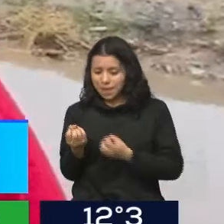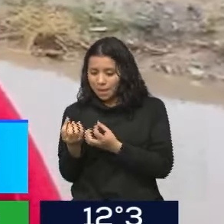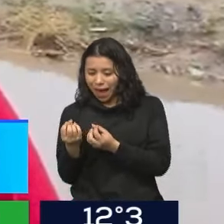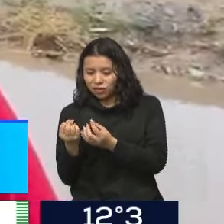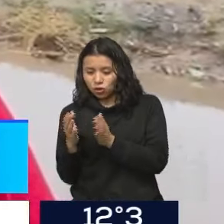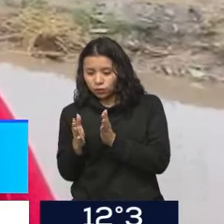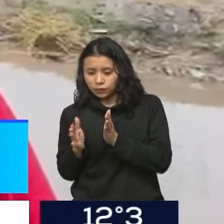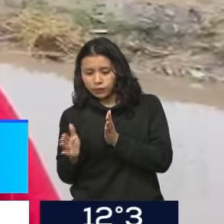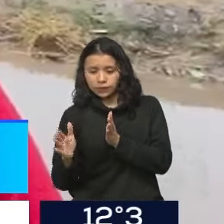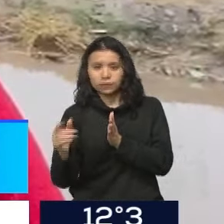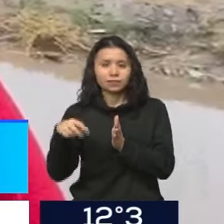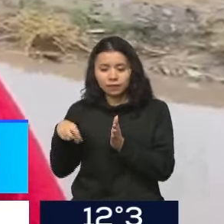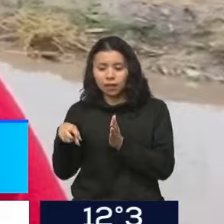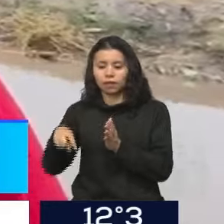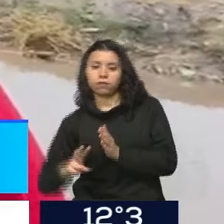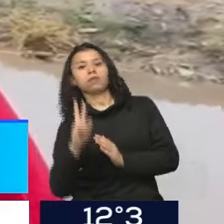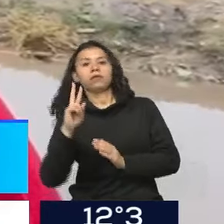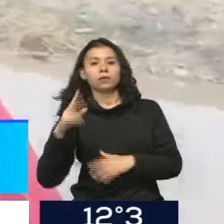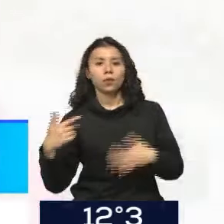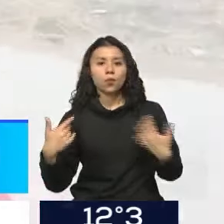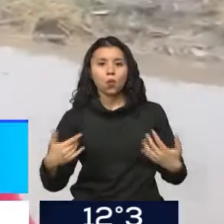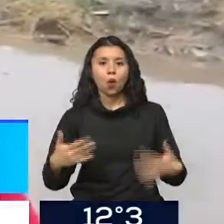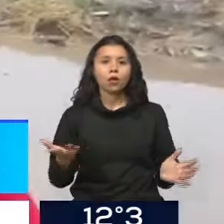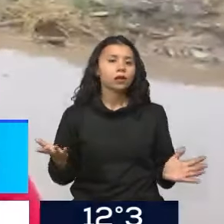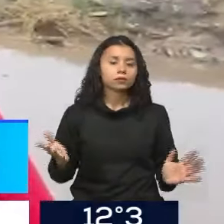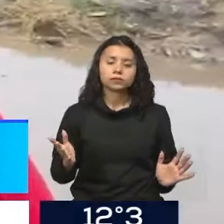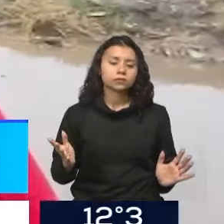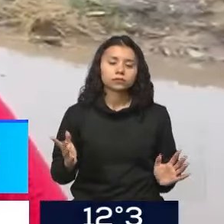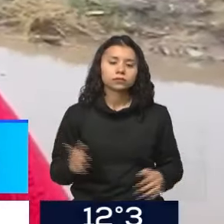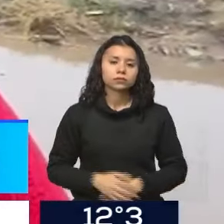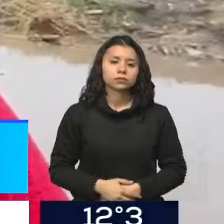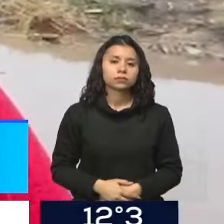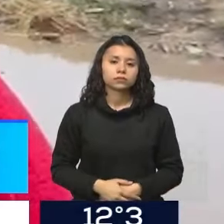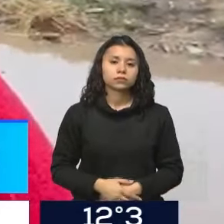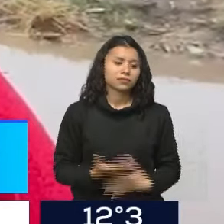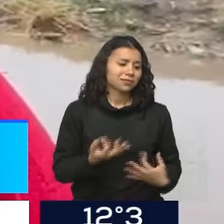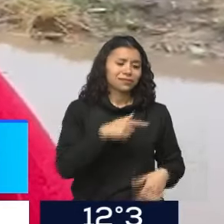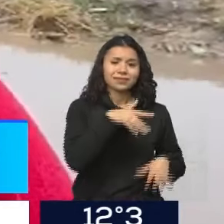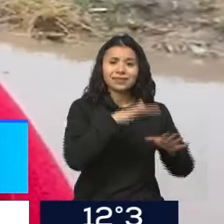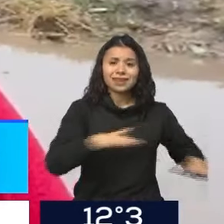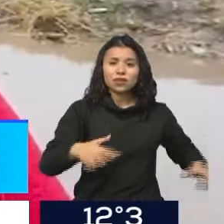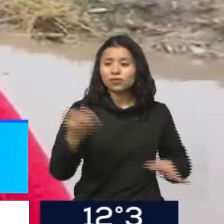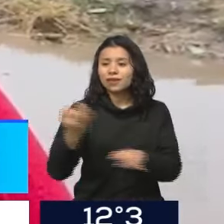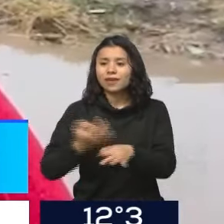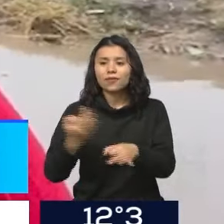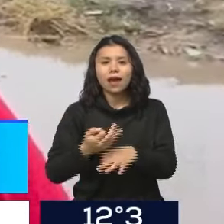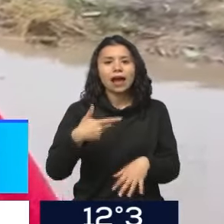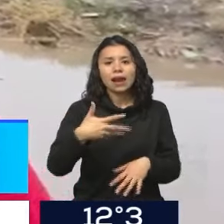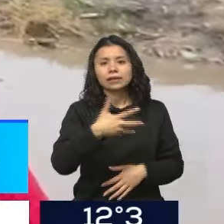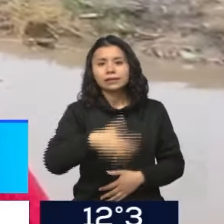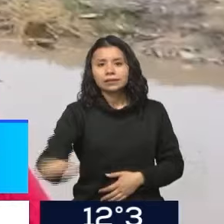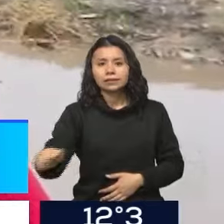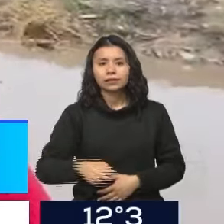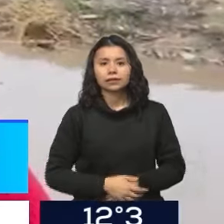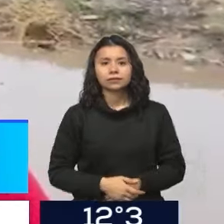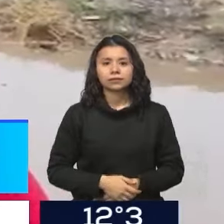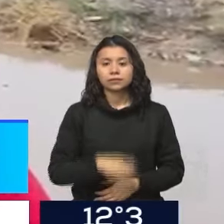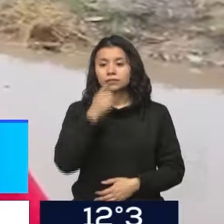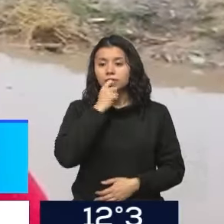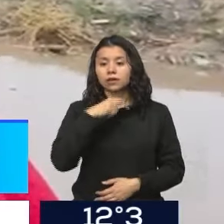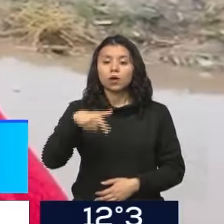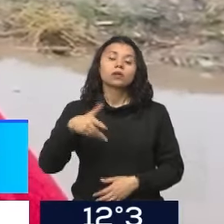la orilla del pasto se resbala y se embarra entero. Más por los chicos de la escuela, que cuando salen y ningún